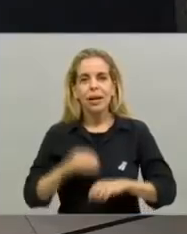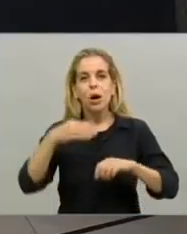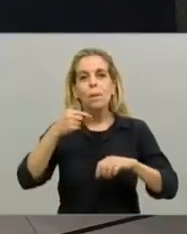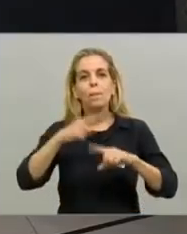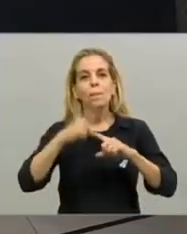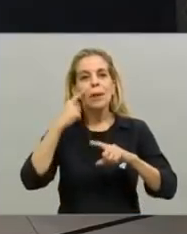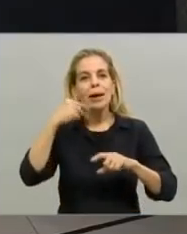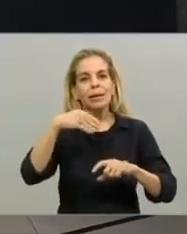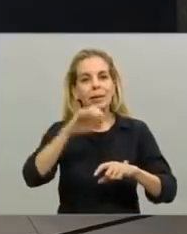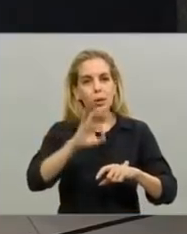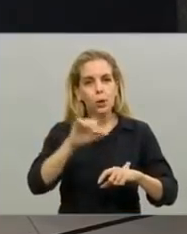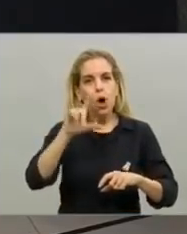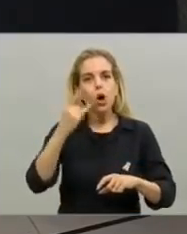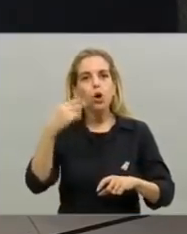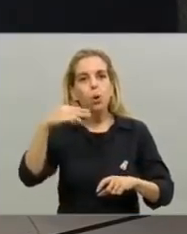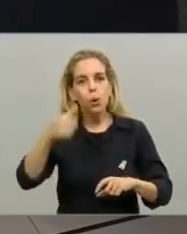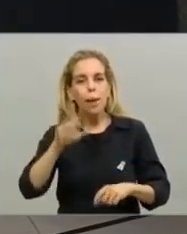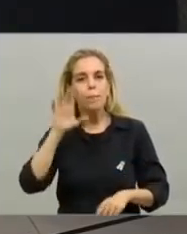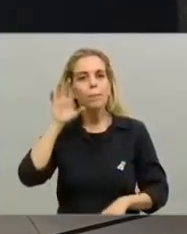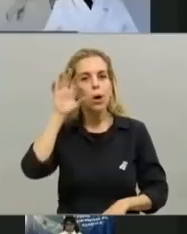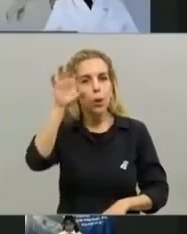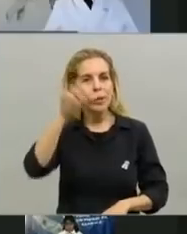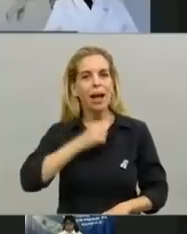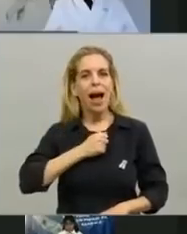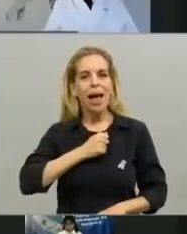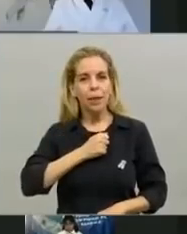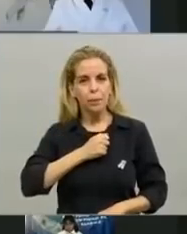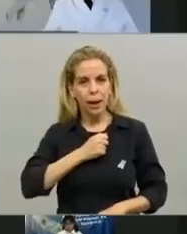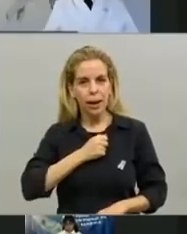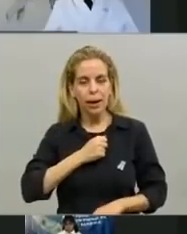Máximo Atilio Luna de Catamarca.